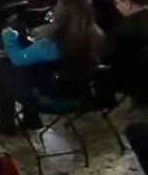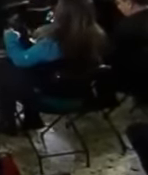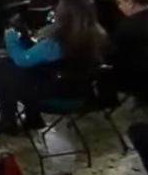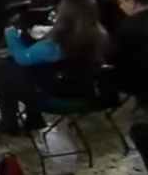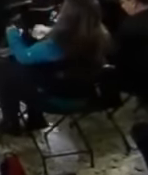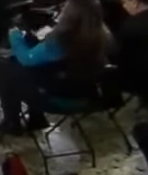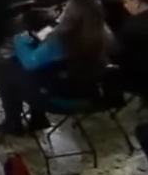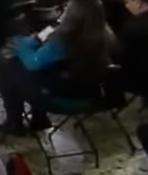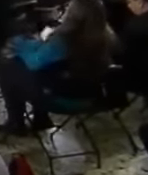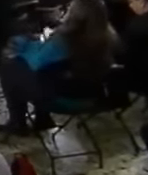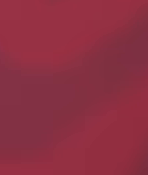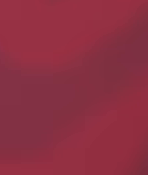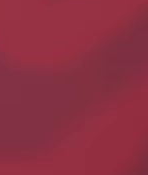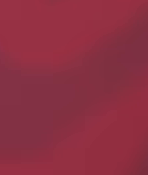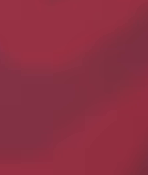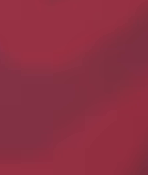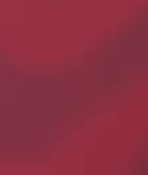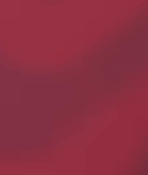con